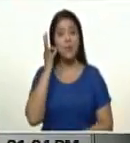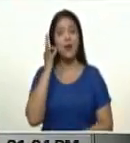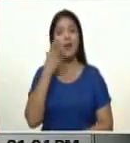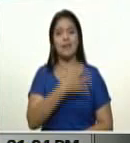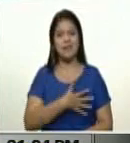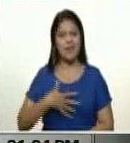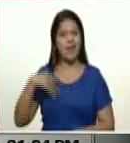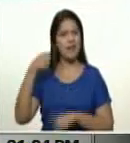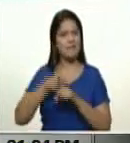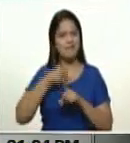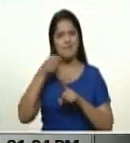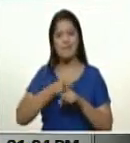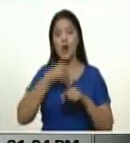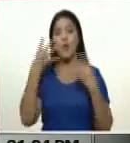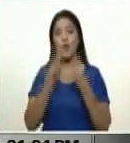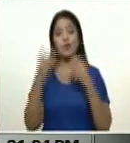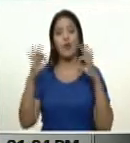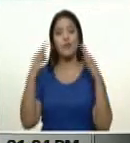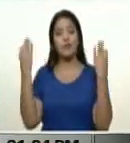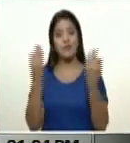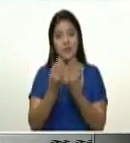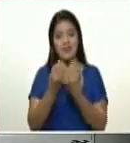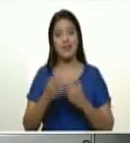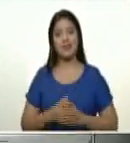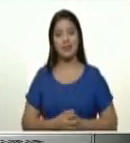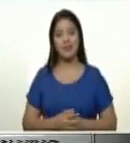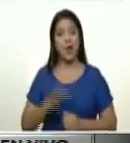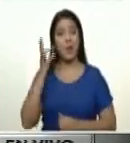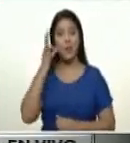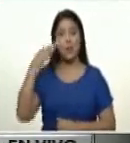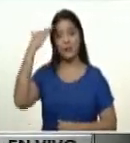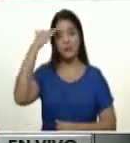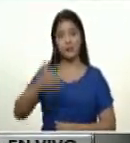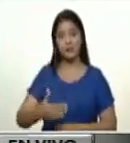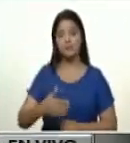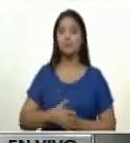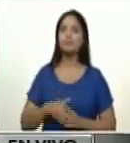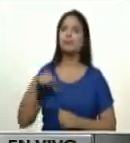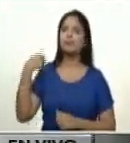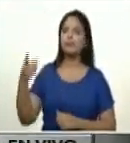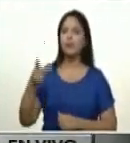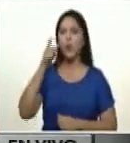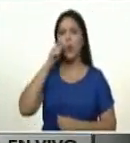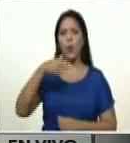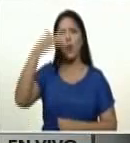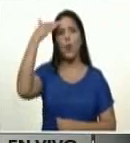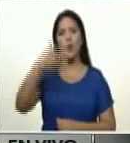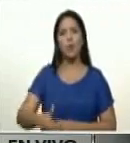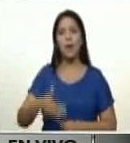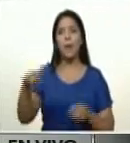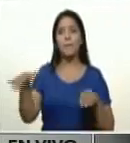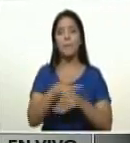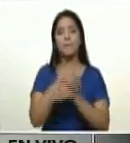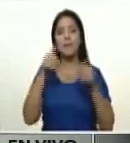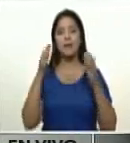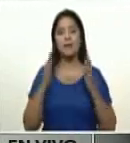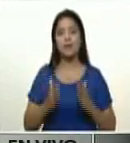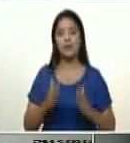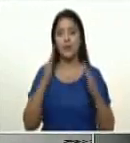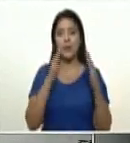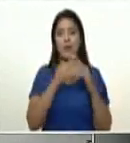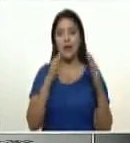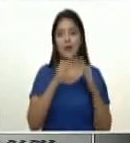bregar, luchar con su familia, almiranta. Igualmente está nuestro general Manuel Quevedo, ministro del Poder Popular para la